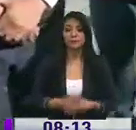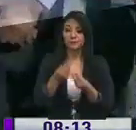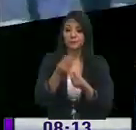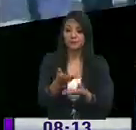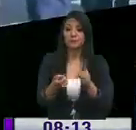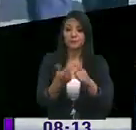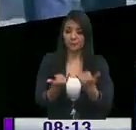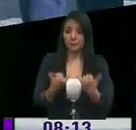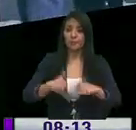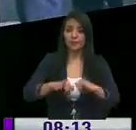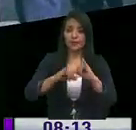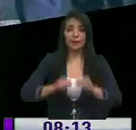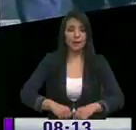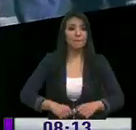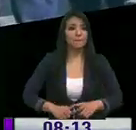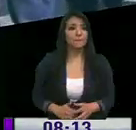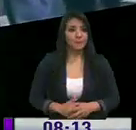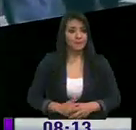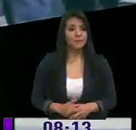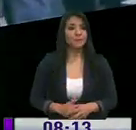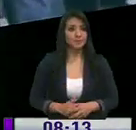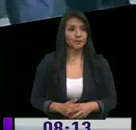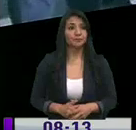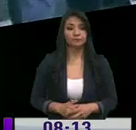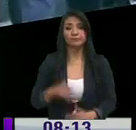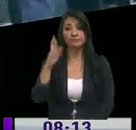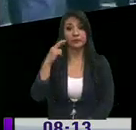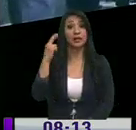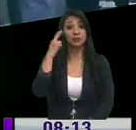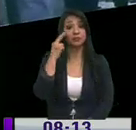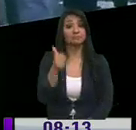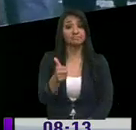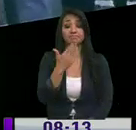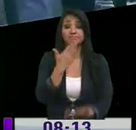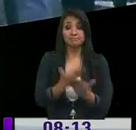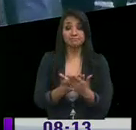información, Roberto, ustedes continúan con más. Razón tienen los vecinos, Sofía. Gracias, Sofía Vintimilla.